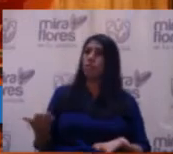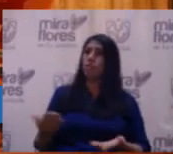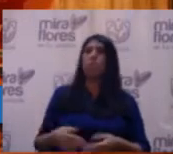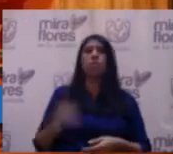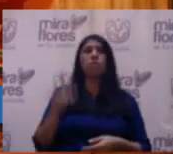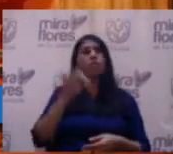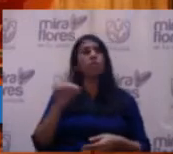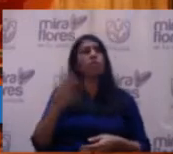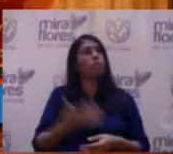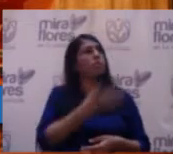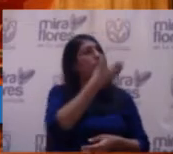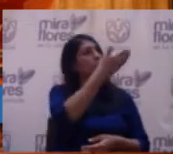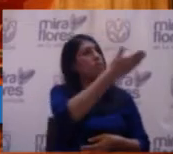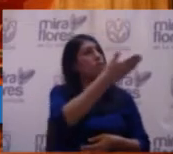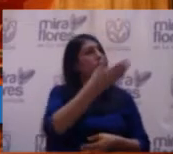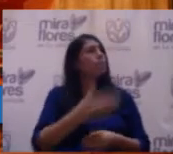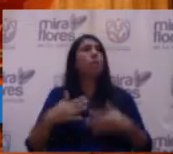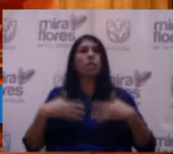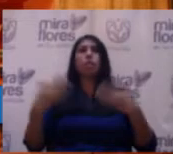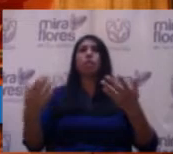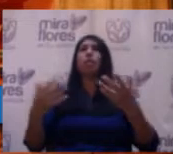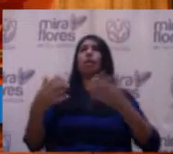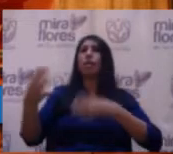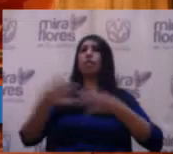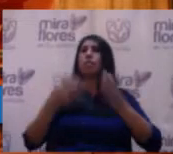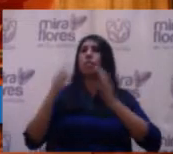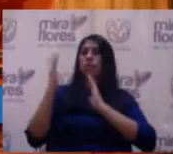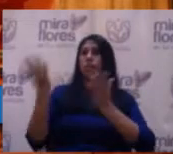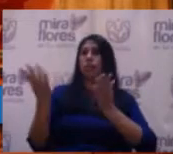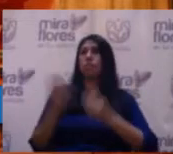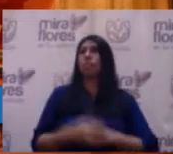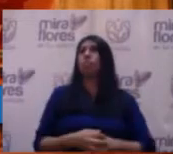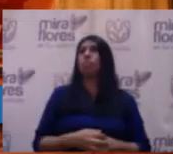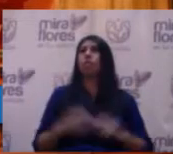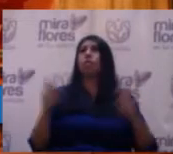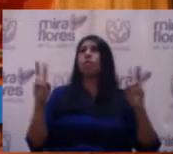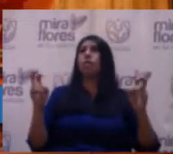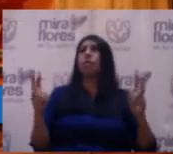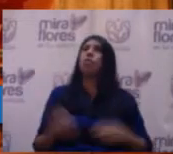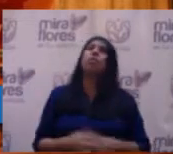palabra al señor Tuesta para que pueda hacer la exposición del caso. Bueno.